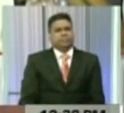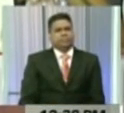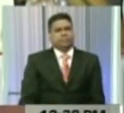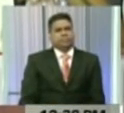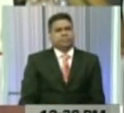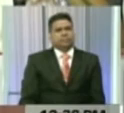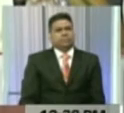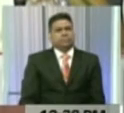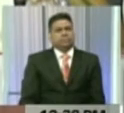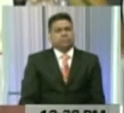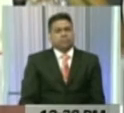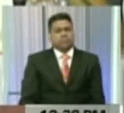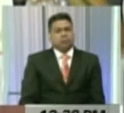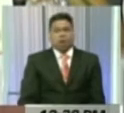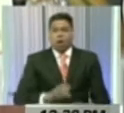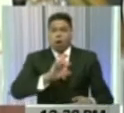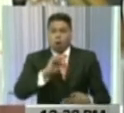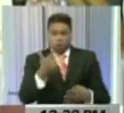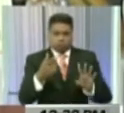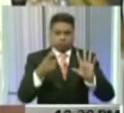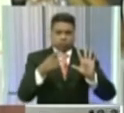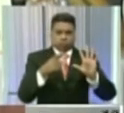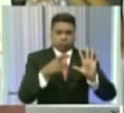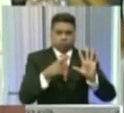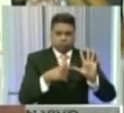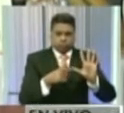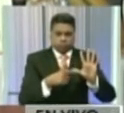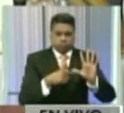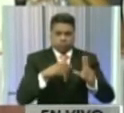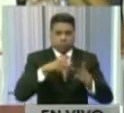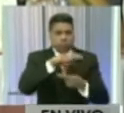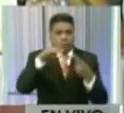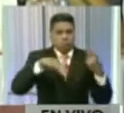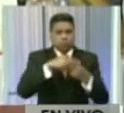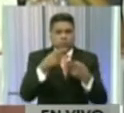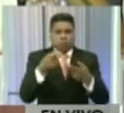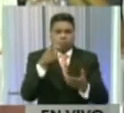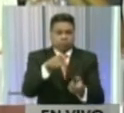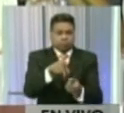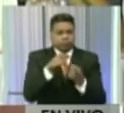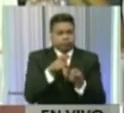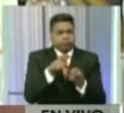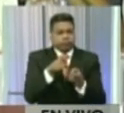Una revolución tributaria, que paguen los que más tienen.